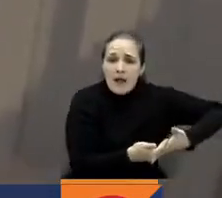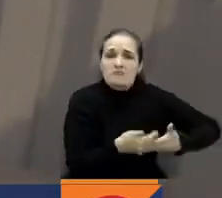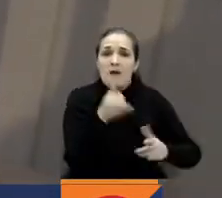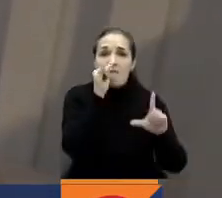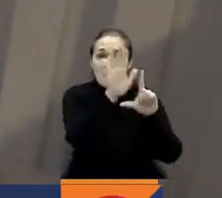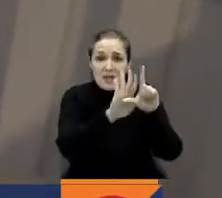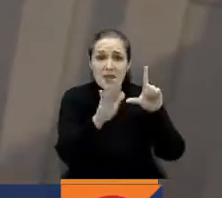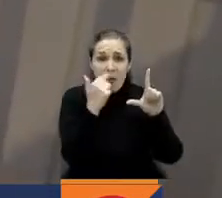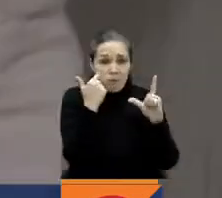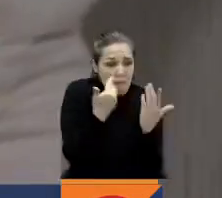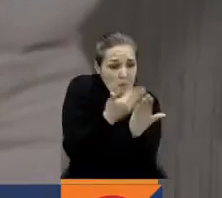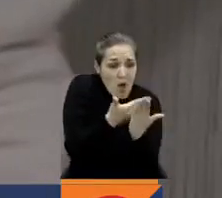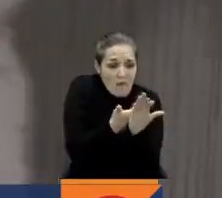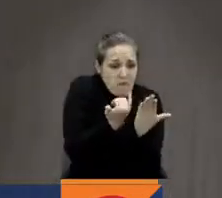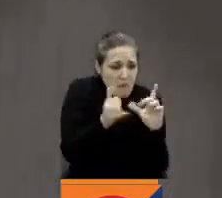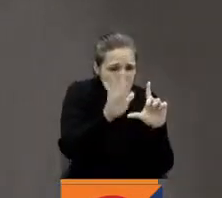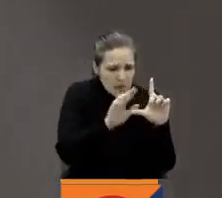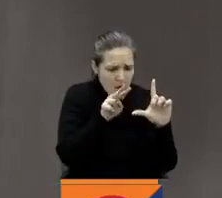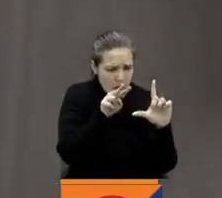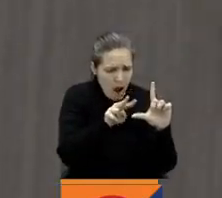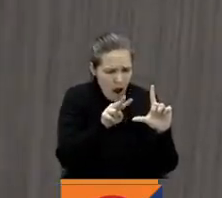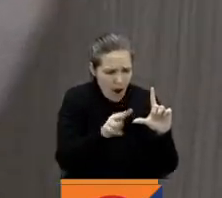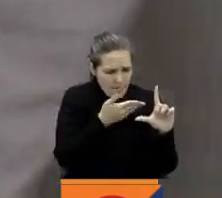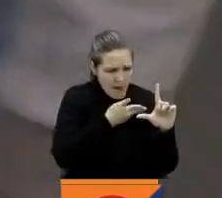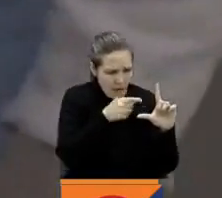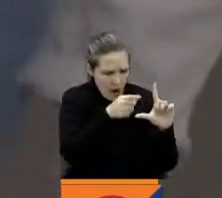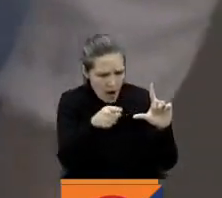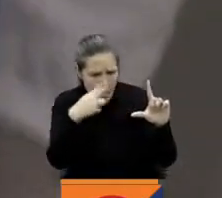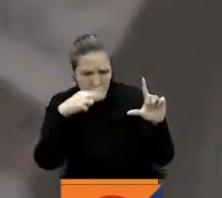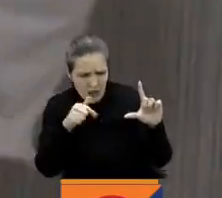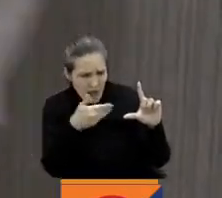suficientes según las autoridades para que un juez decidiera enviarla a la cárcel